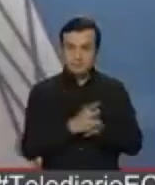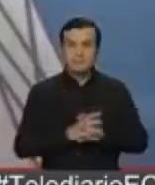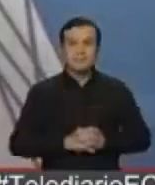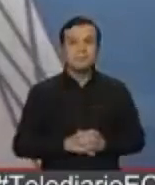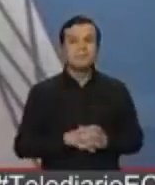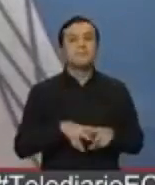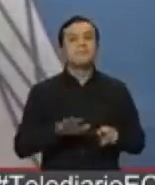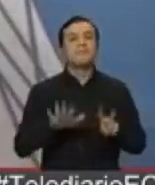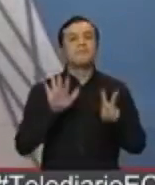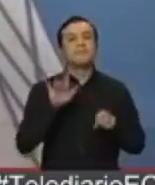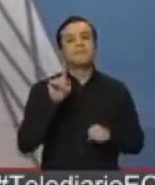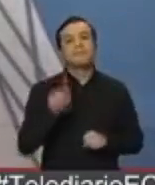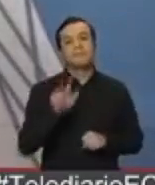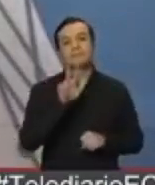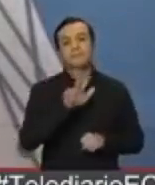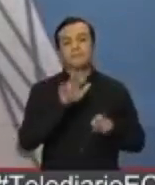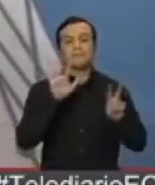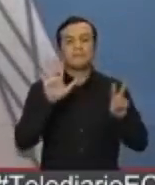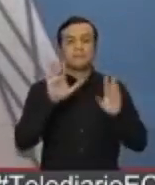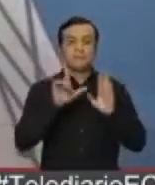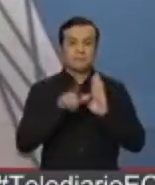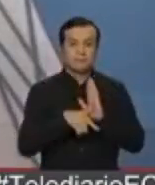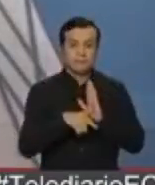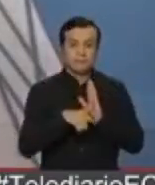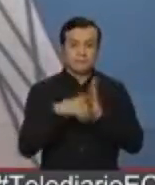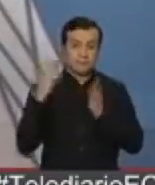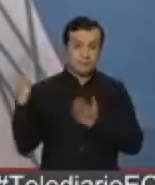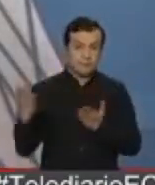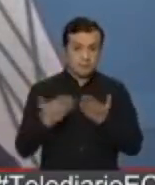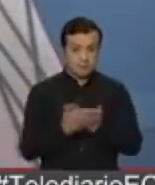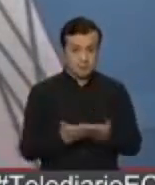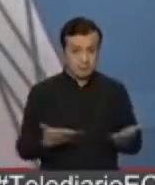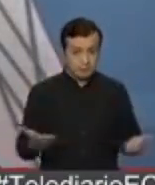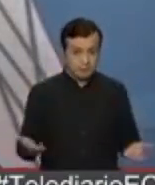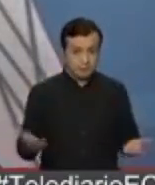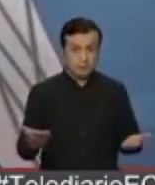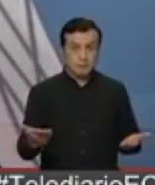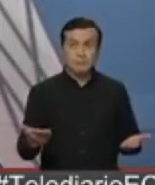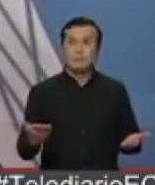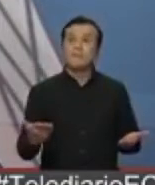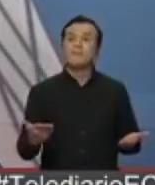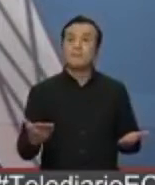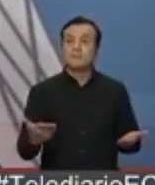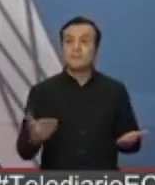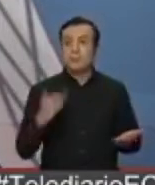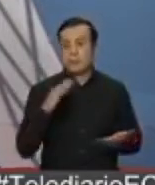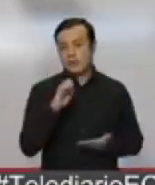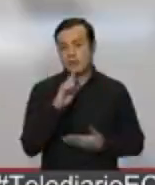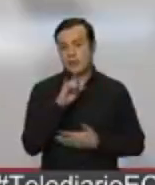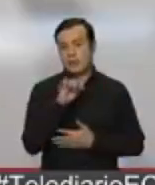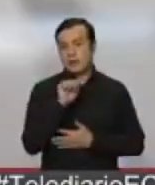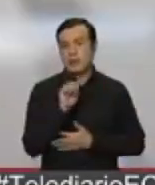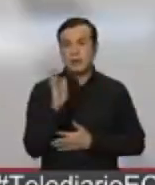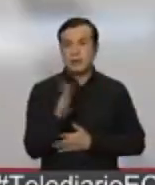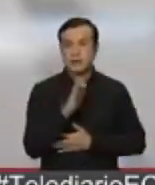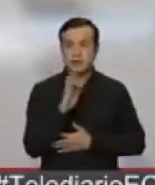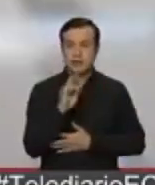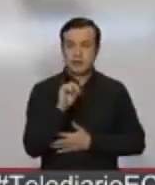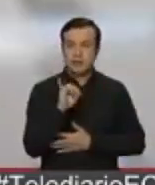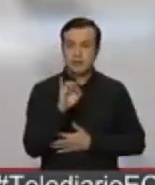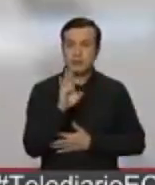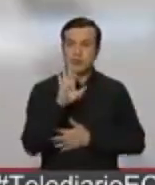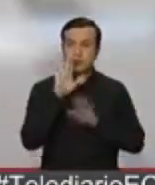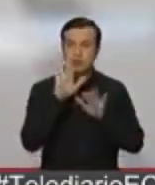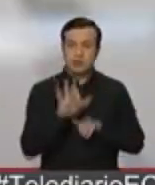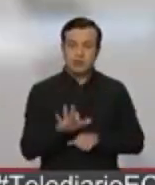siete de la mañana con treinta y siete minutos y se encuentra con nosotros aquí en el estudio de telediario elías tenorio secretario técnico